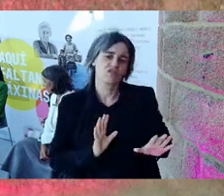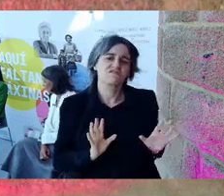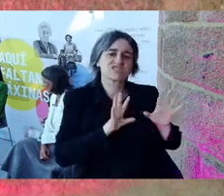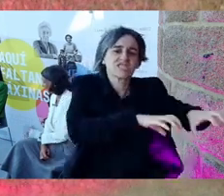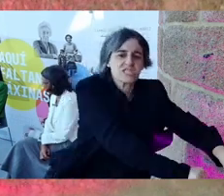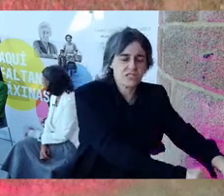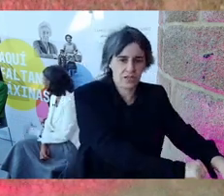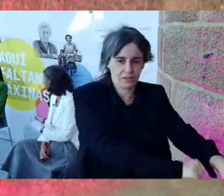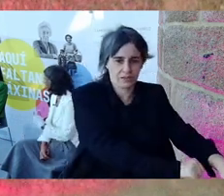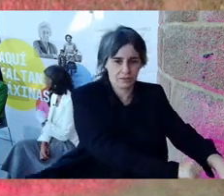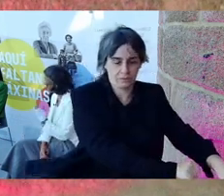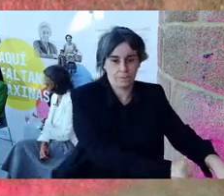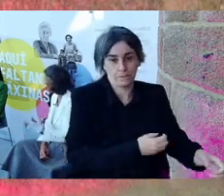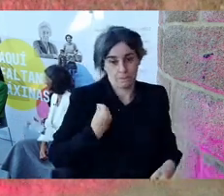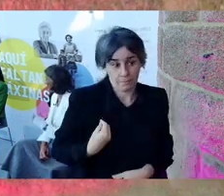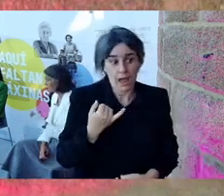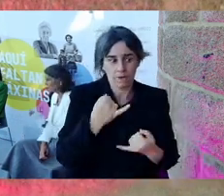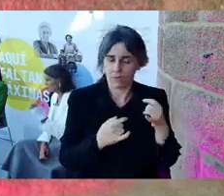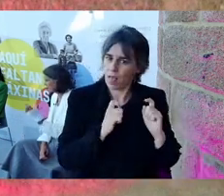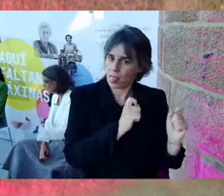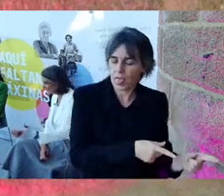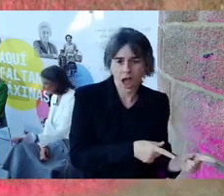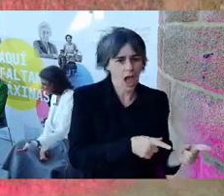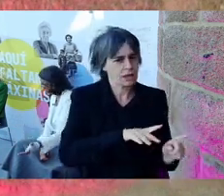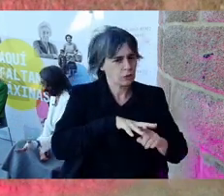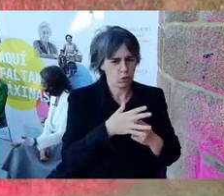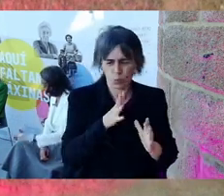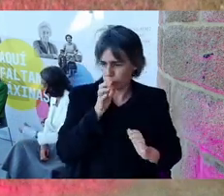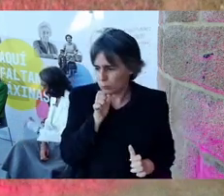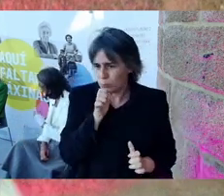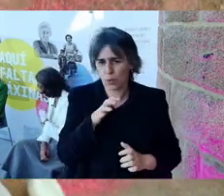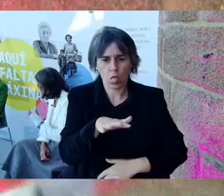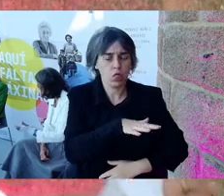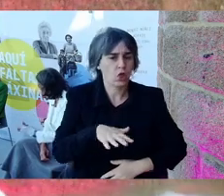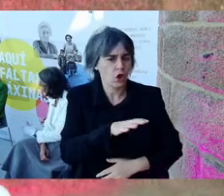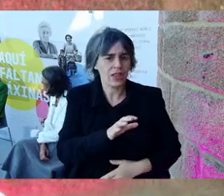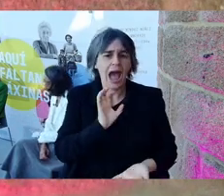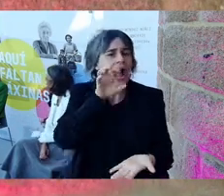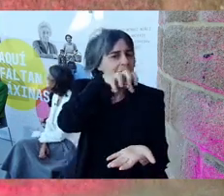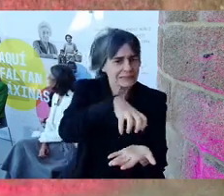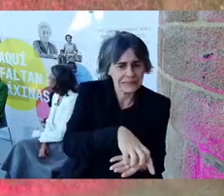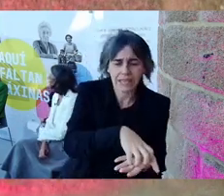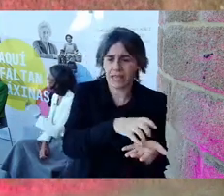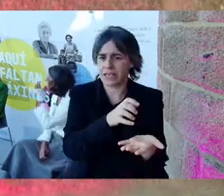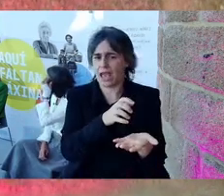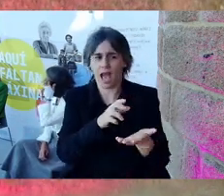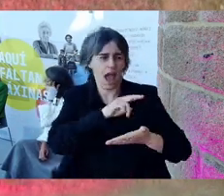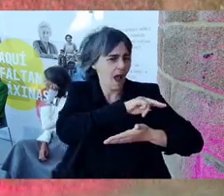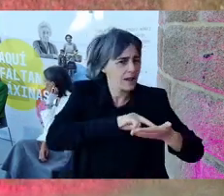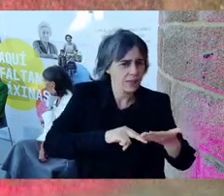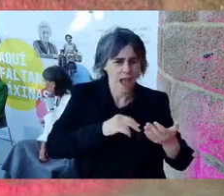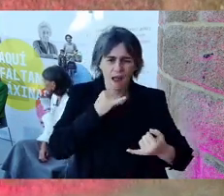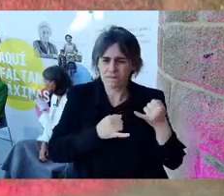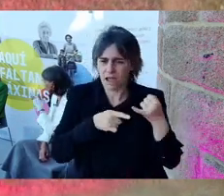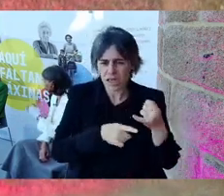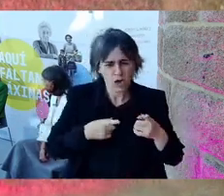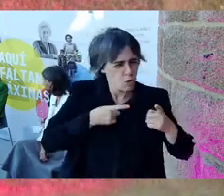reino y crear una situación terrible para Castilla, para León, para Galicia, donde se libraron combates